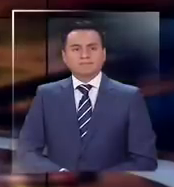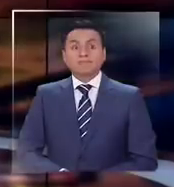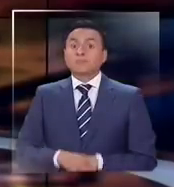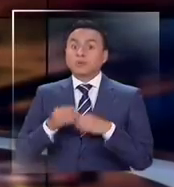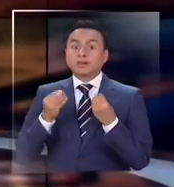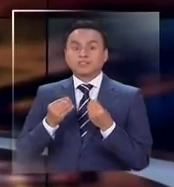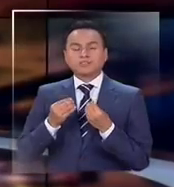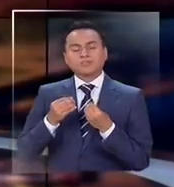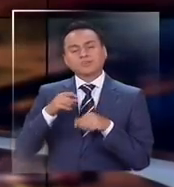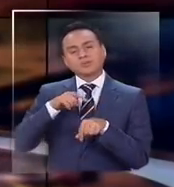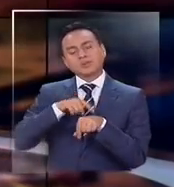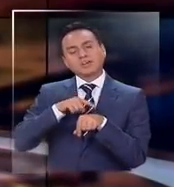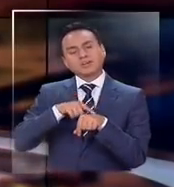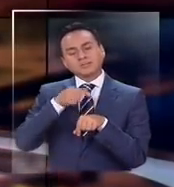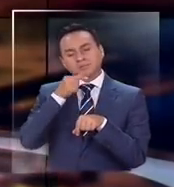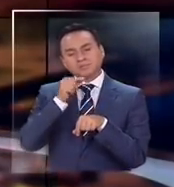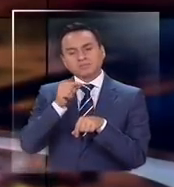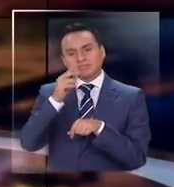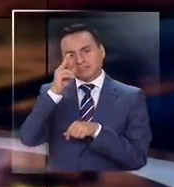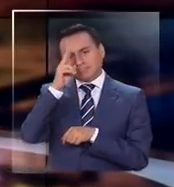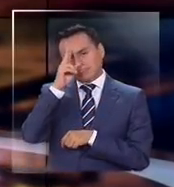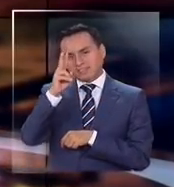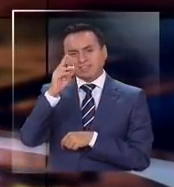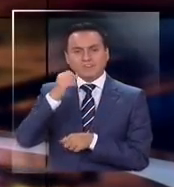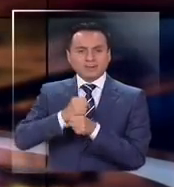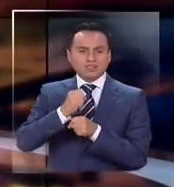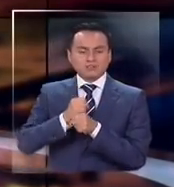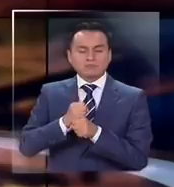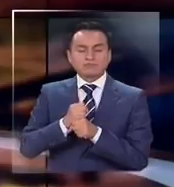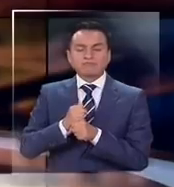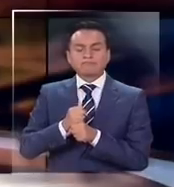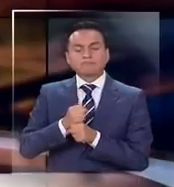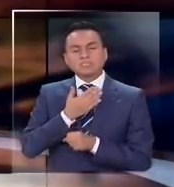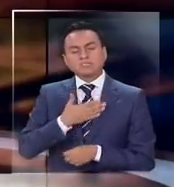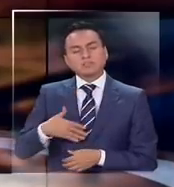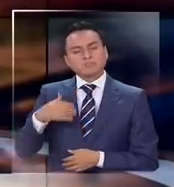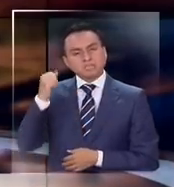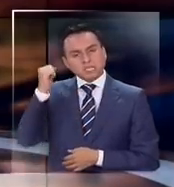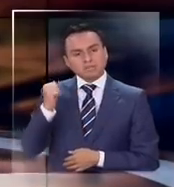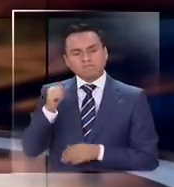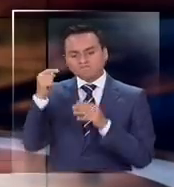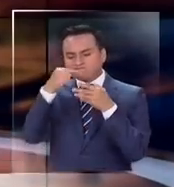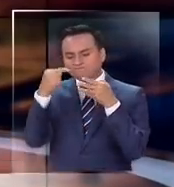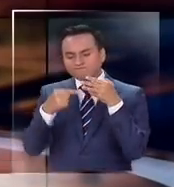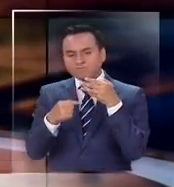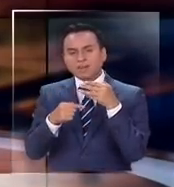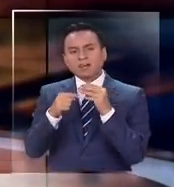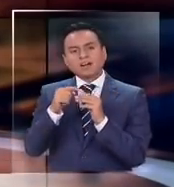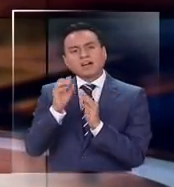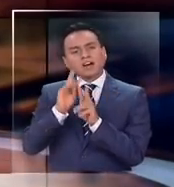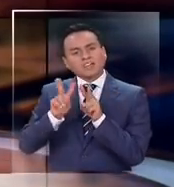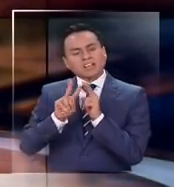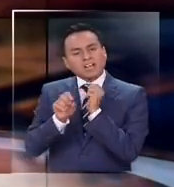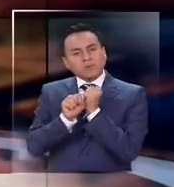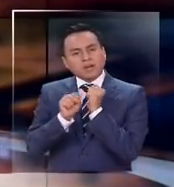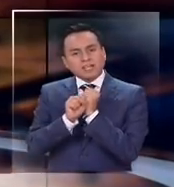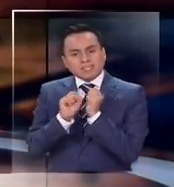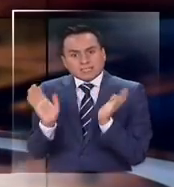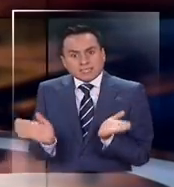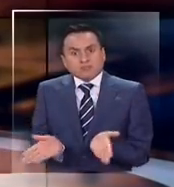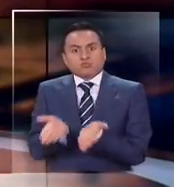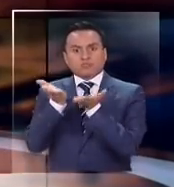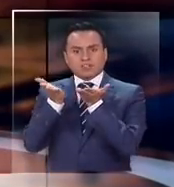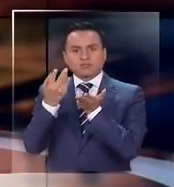Bueno, y en las horas previas a un nuevo Día del Trabajador, el presidente Sebastián Piñera detalló los aspectos centrales de la agenda laboral que busca